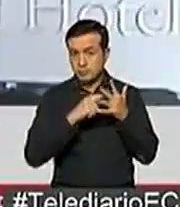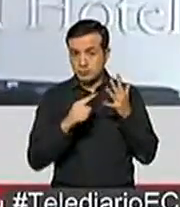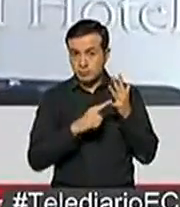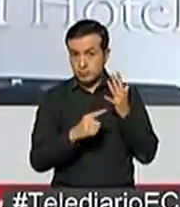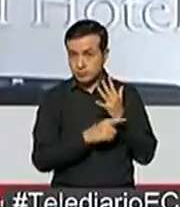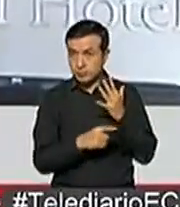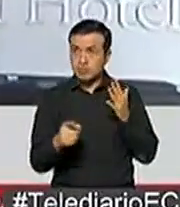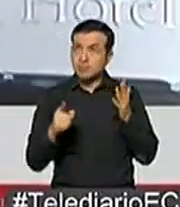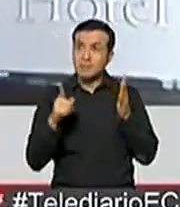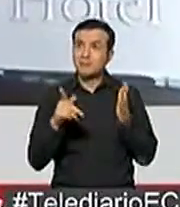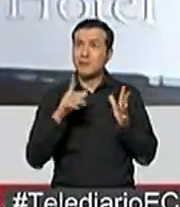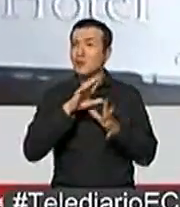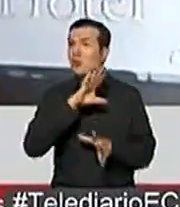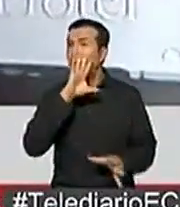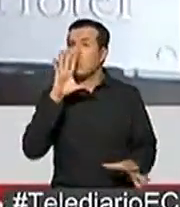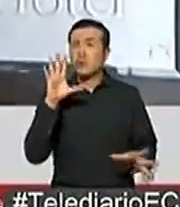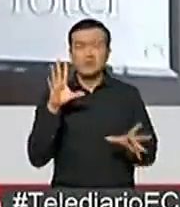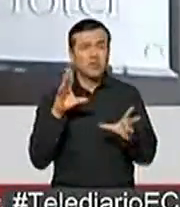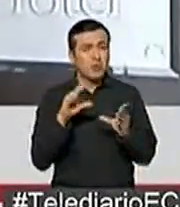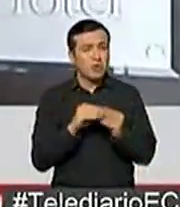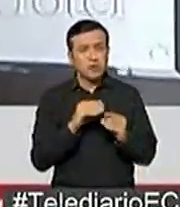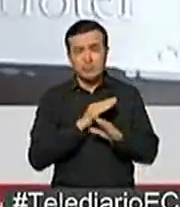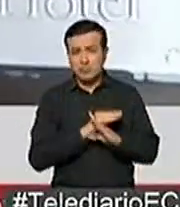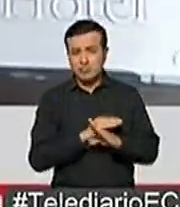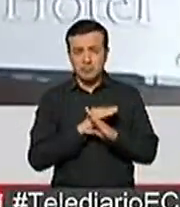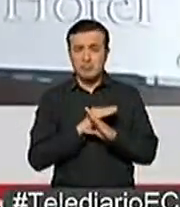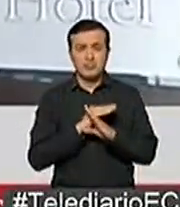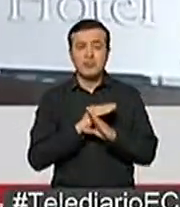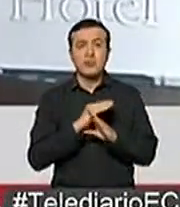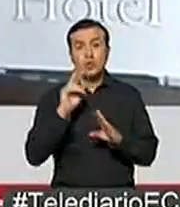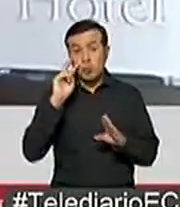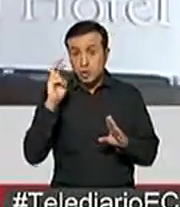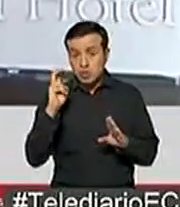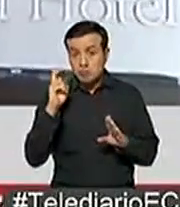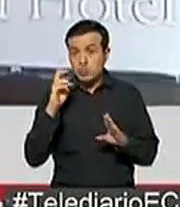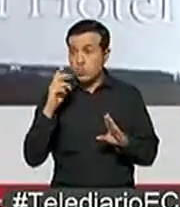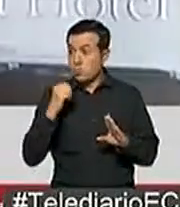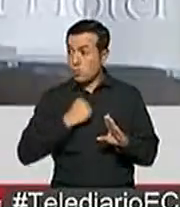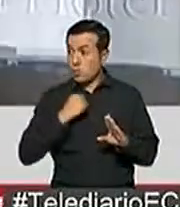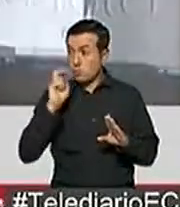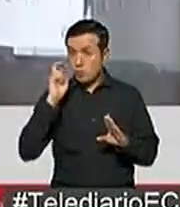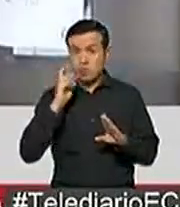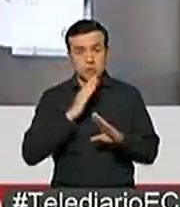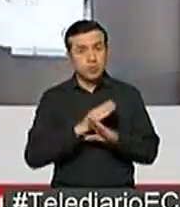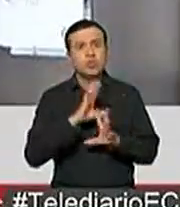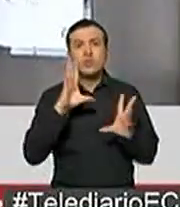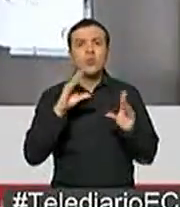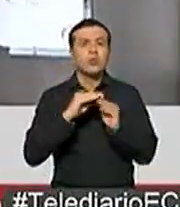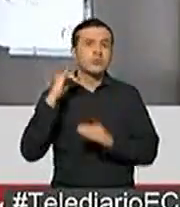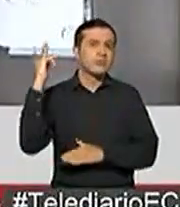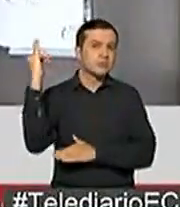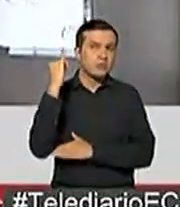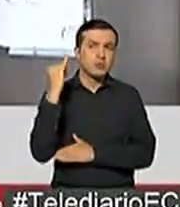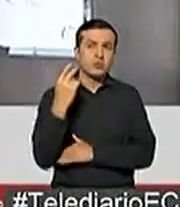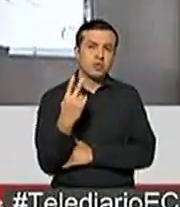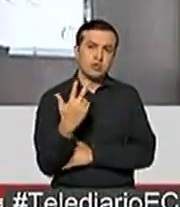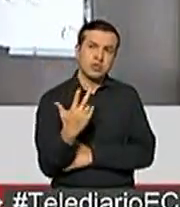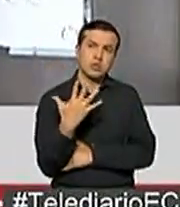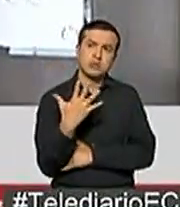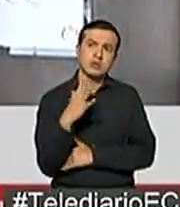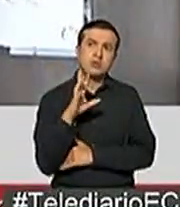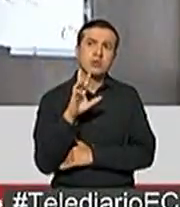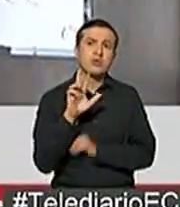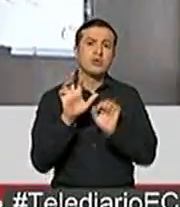rechazamos todo todo y no por el sector turístico lo rechazamos por todas las industrias porque dos tres cinco diez